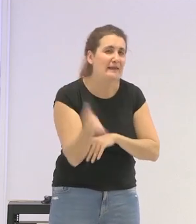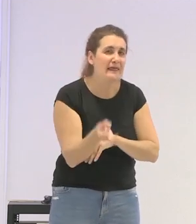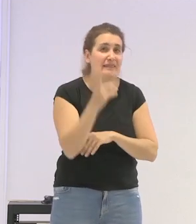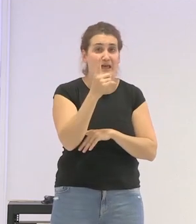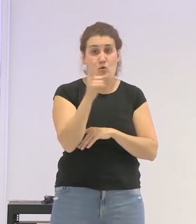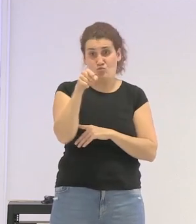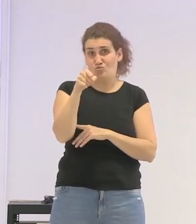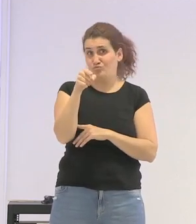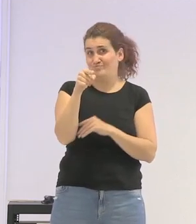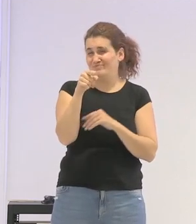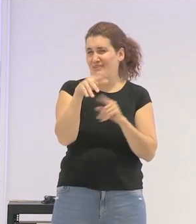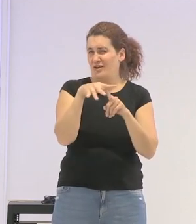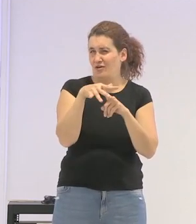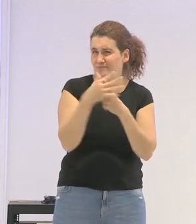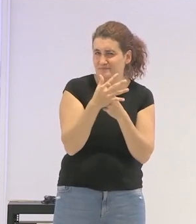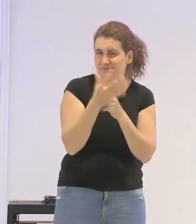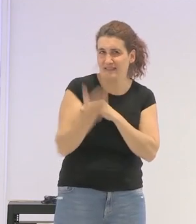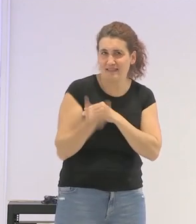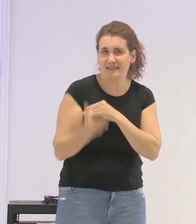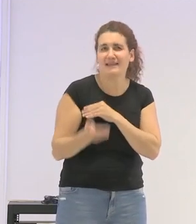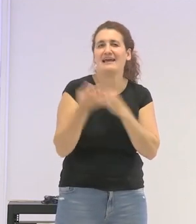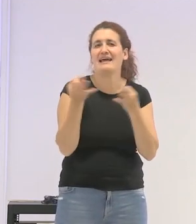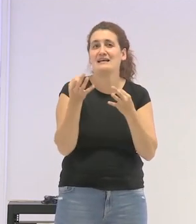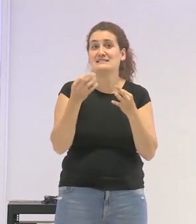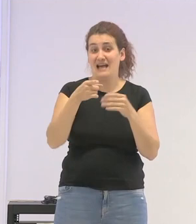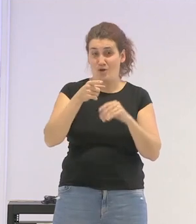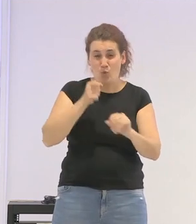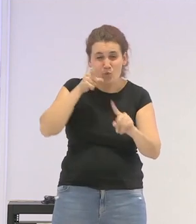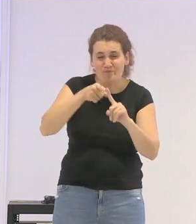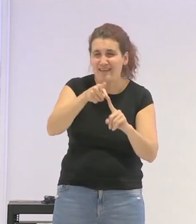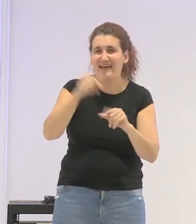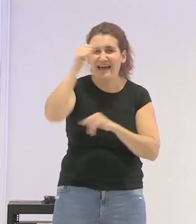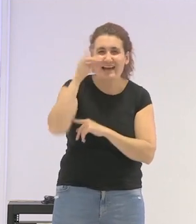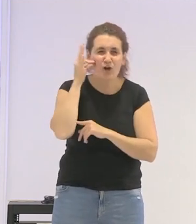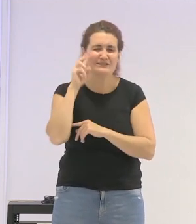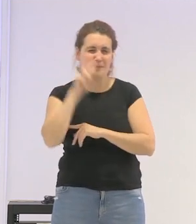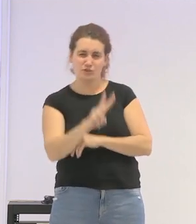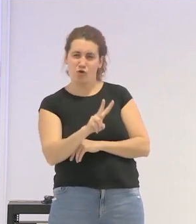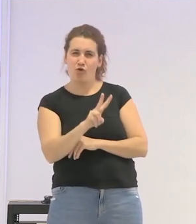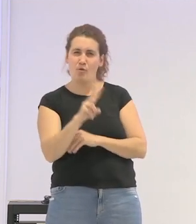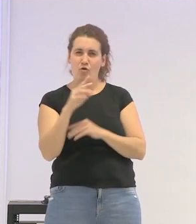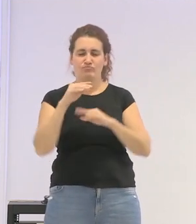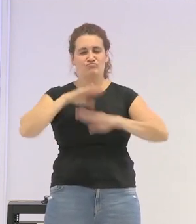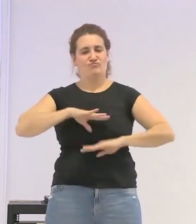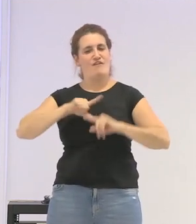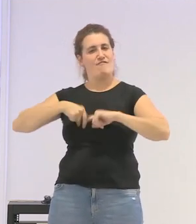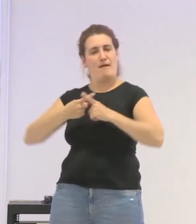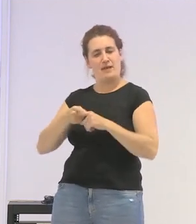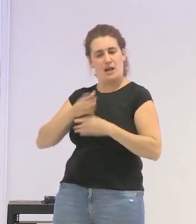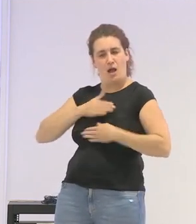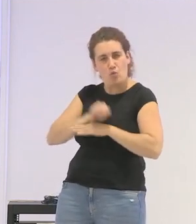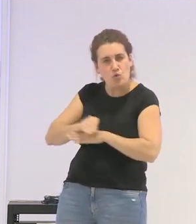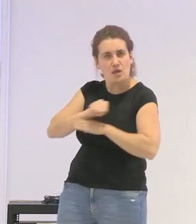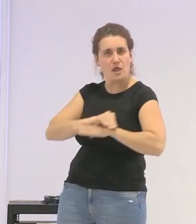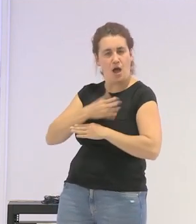ejes centrales era estas cuestiones de género, esta visión muy conservadora, muy profamilia, ahora entraré un poco más en eso,